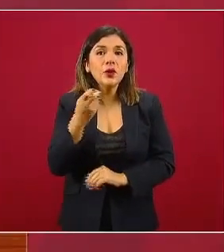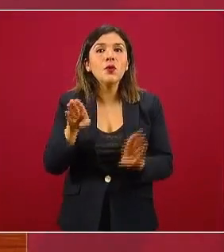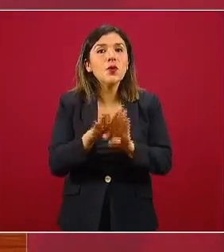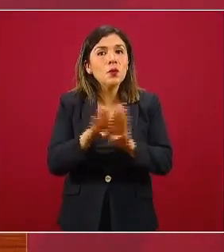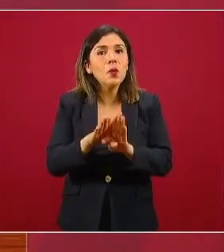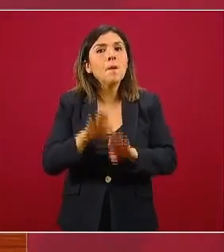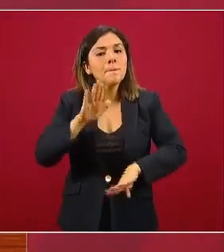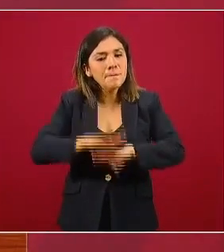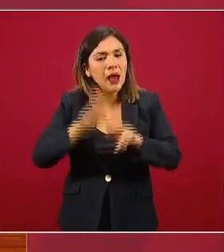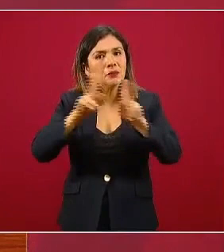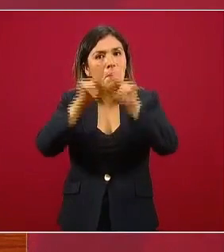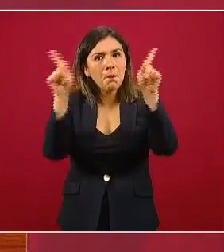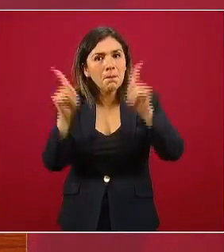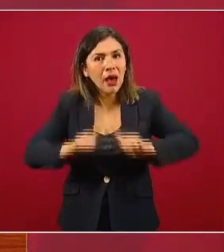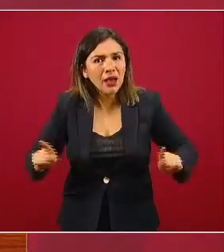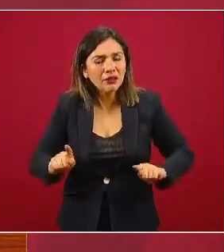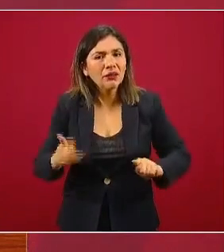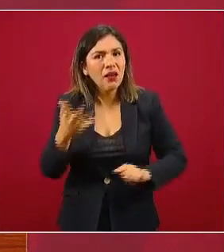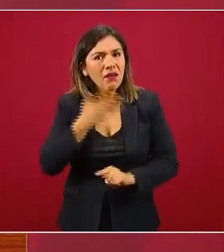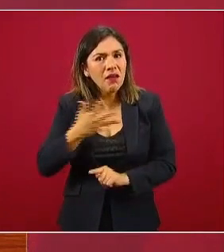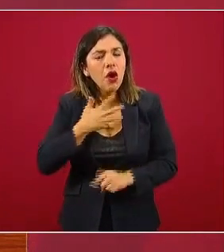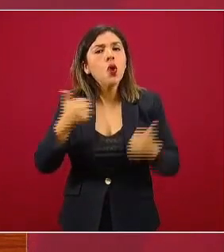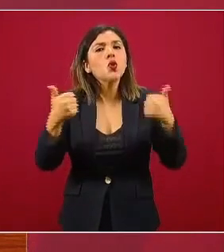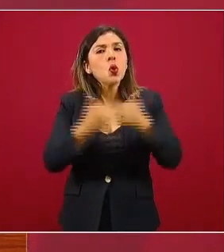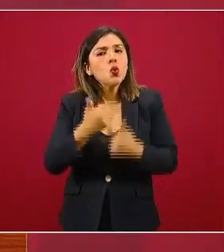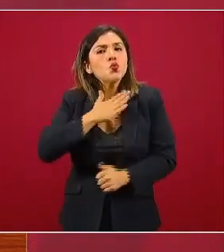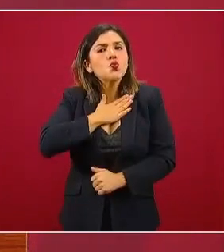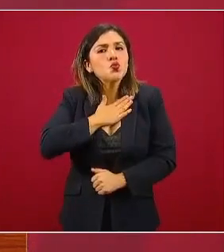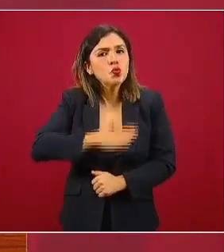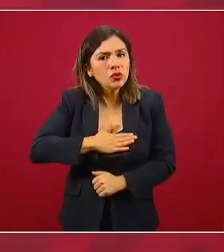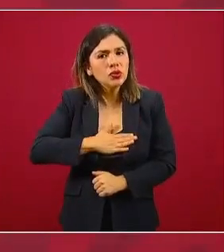conseguir la paz con justicia.